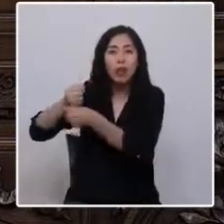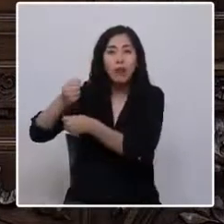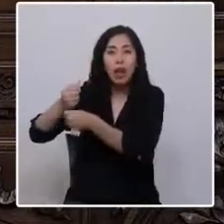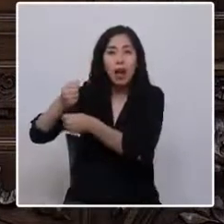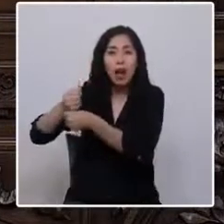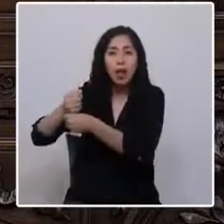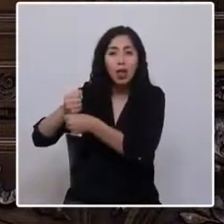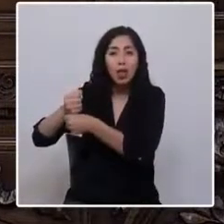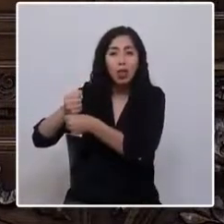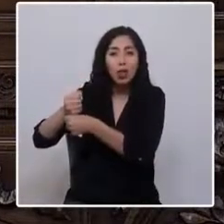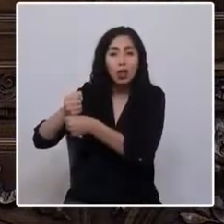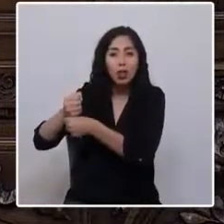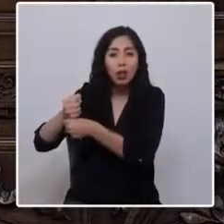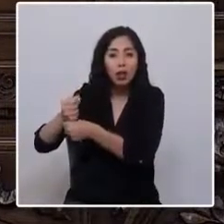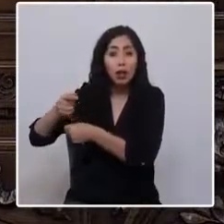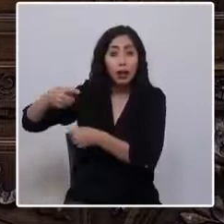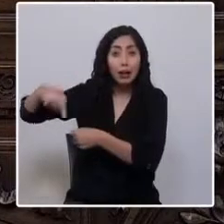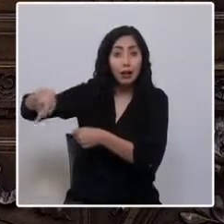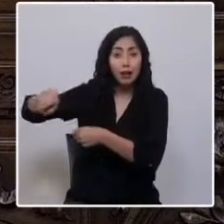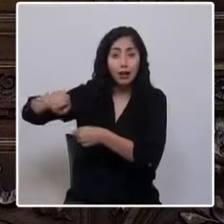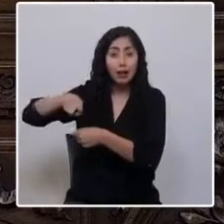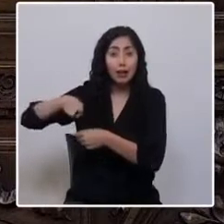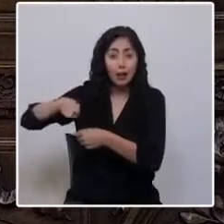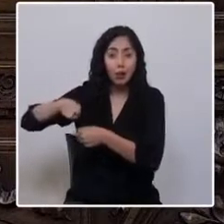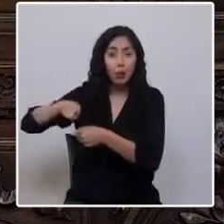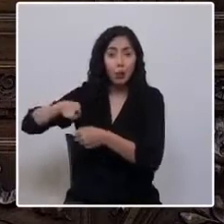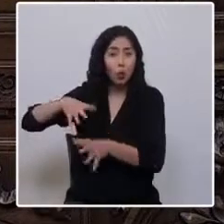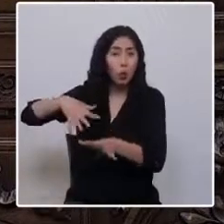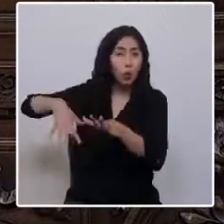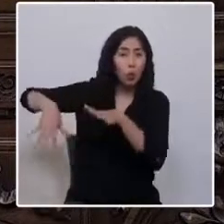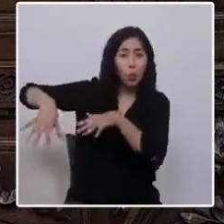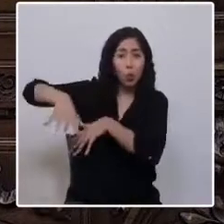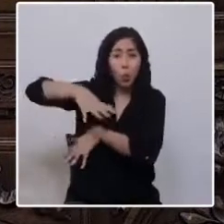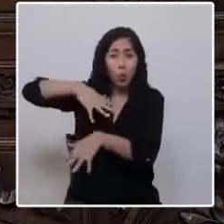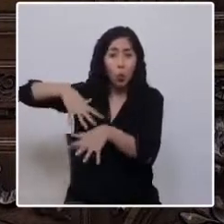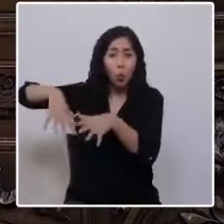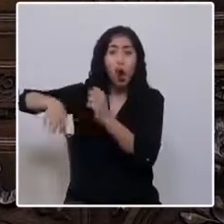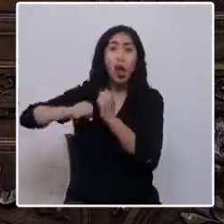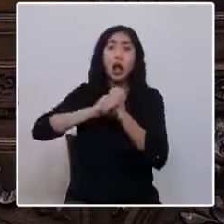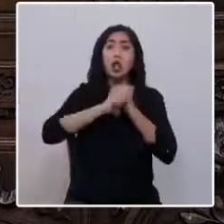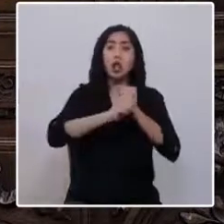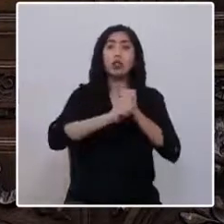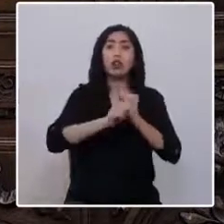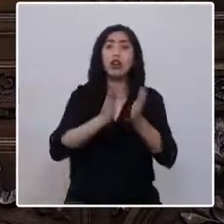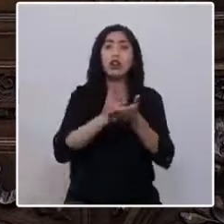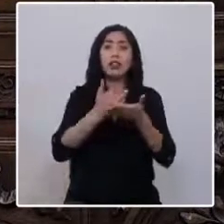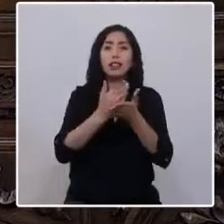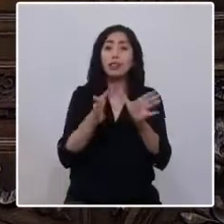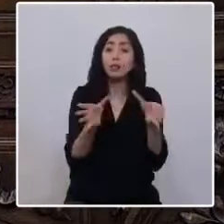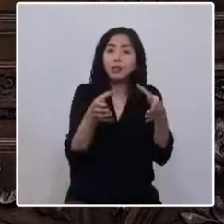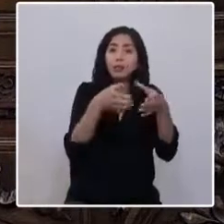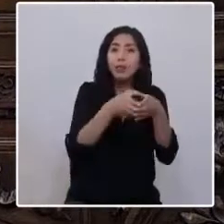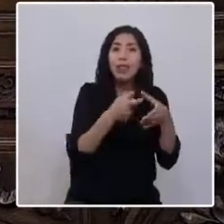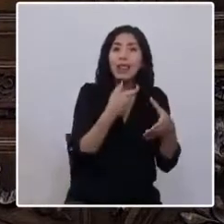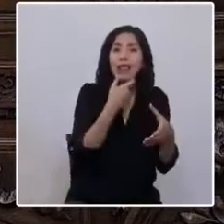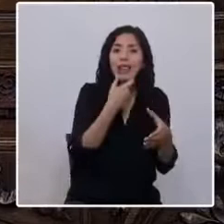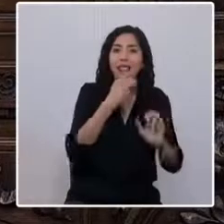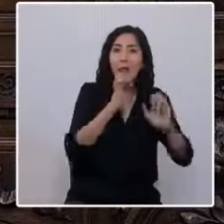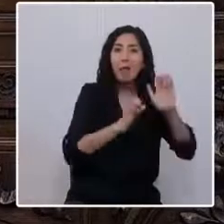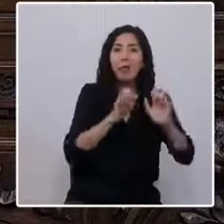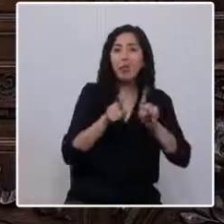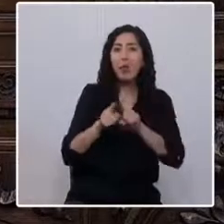junto a natalinos se levantaron piedra en mano en una gran revuelta obrera contra la colonización inglesa, que los sometía a condiciones de vida y